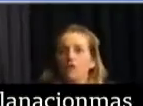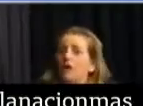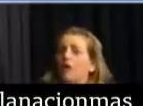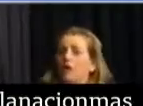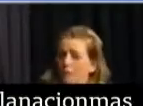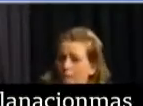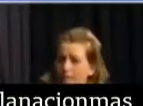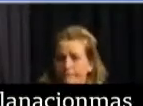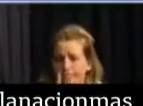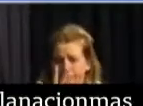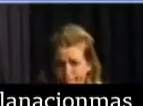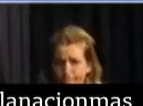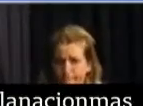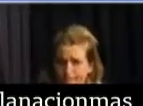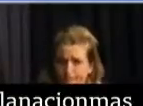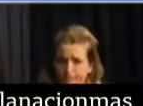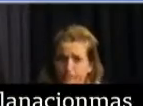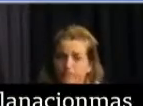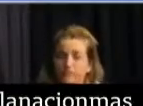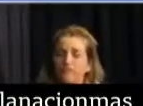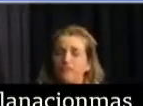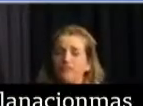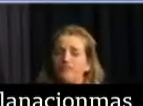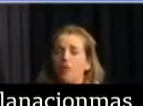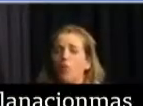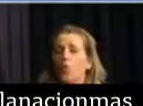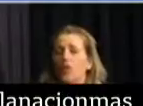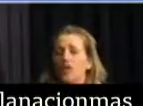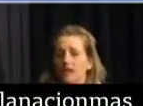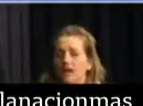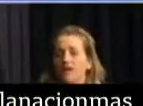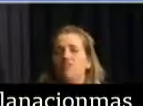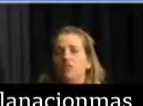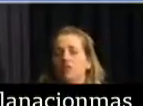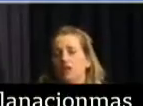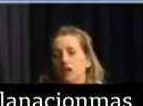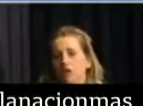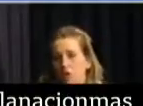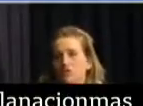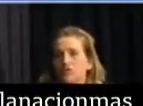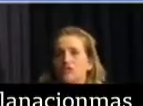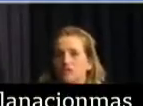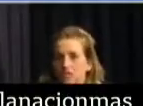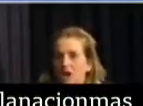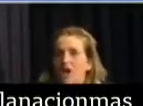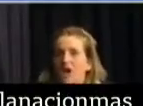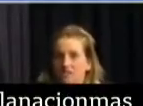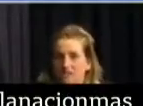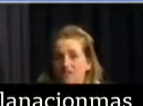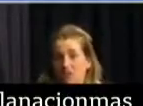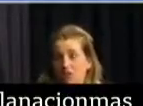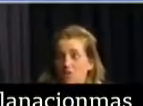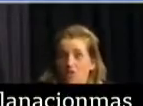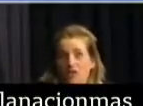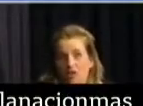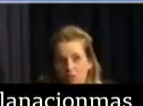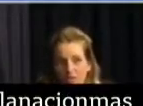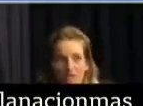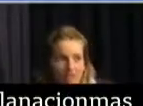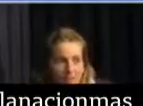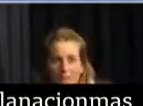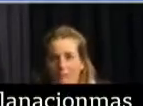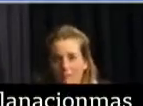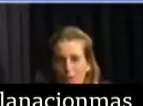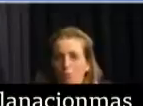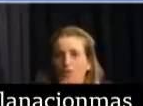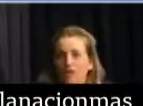con tristeza, el deber de cuidado, las perillas que nos están diciendo estos días muchos de ustedes y la opinión